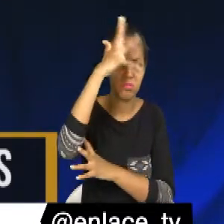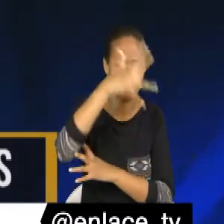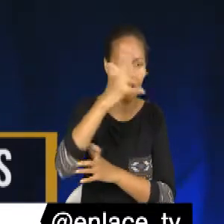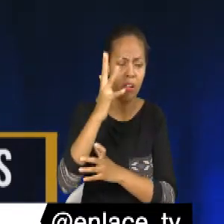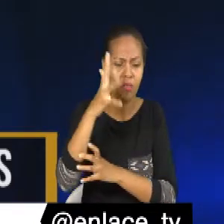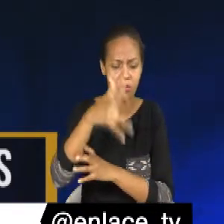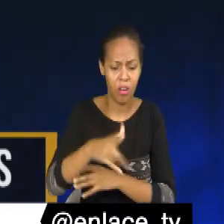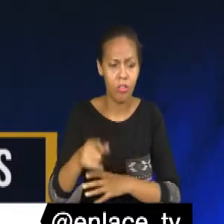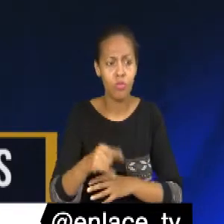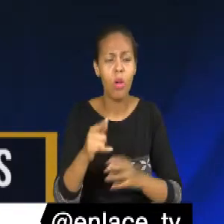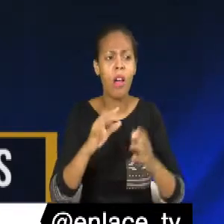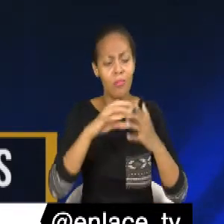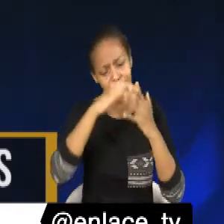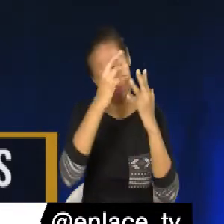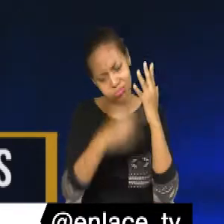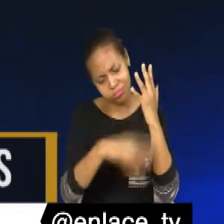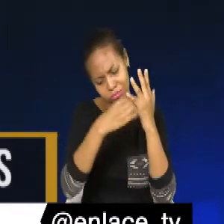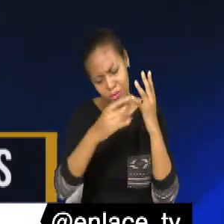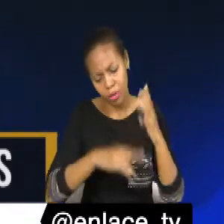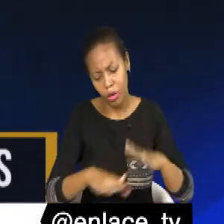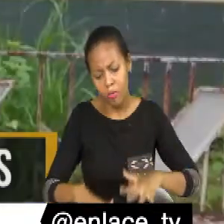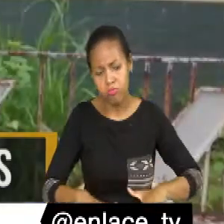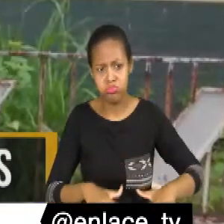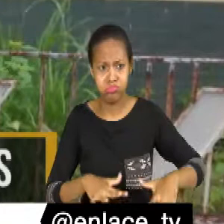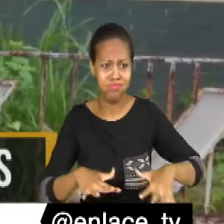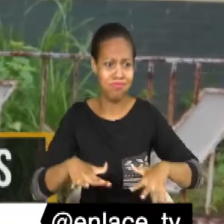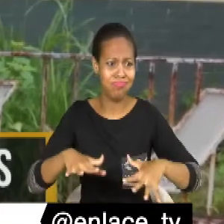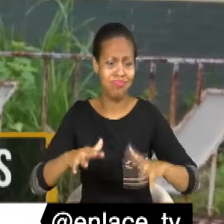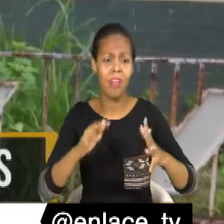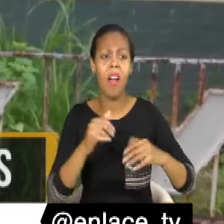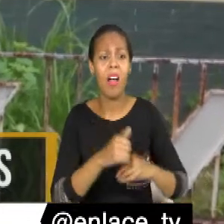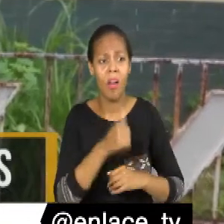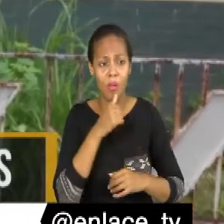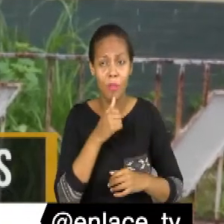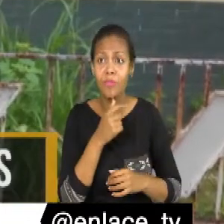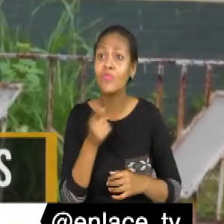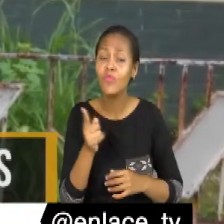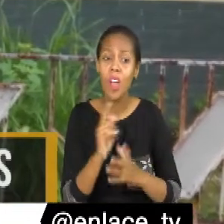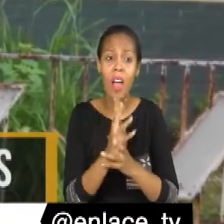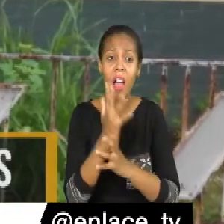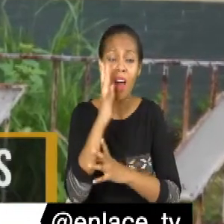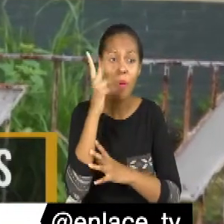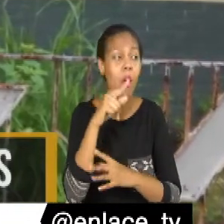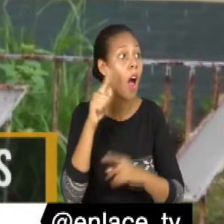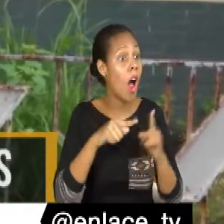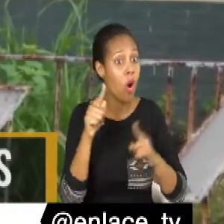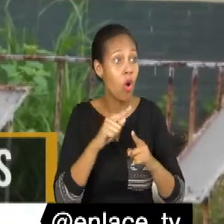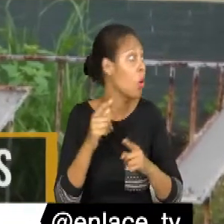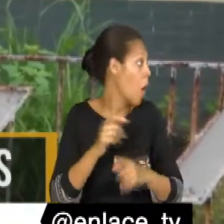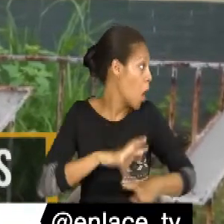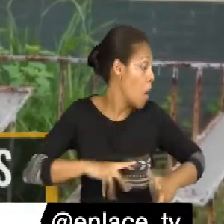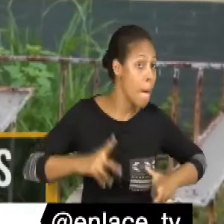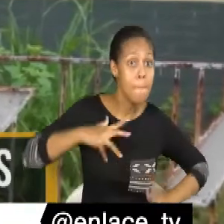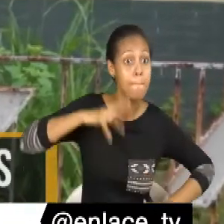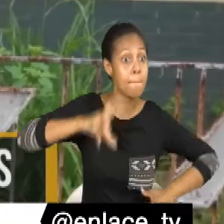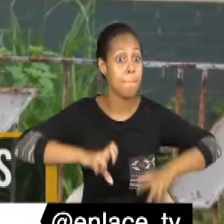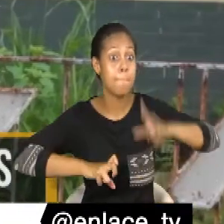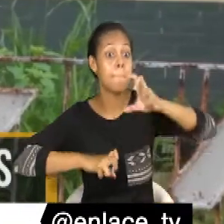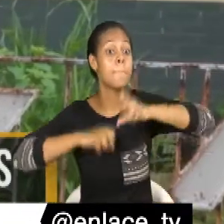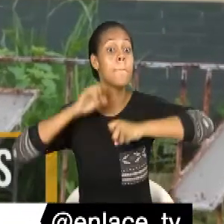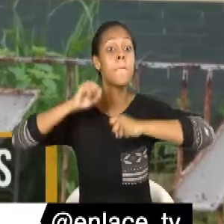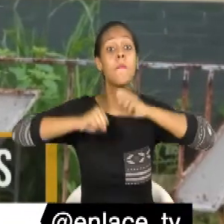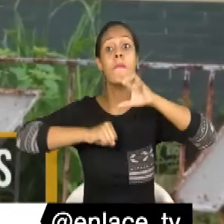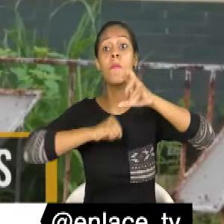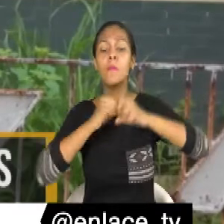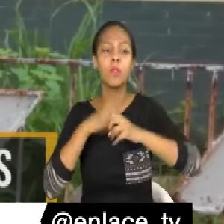causando rebosamiento de agua en los cielos rasos. Incluso denuncian que por esos árboles los delincuentes se suben a los techos con el fin de robar en el sector